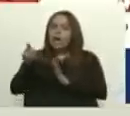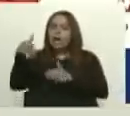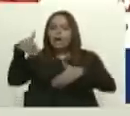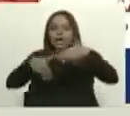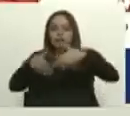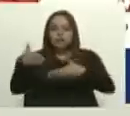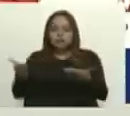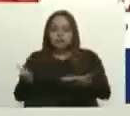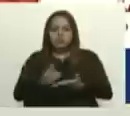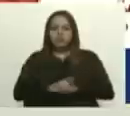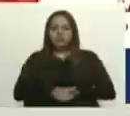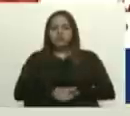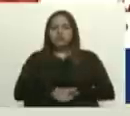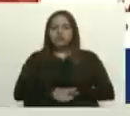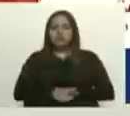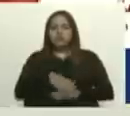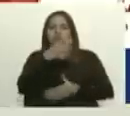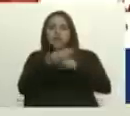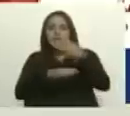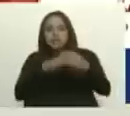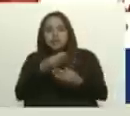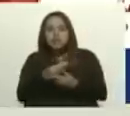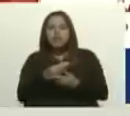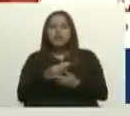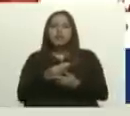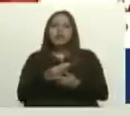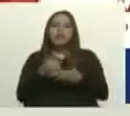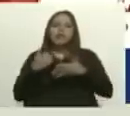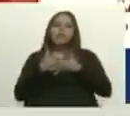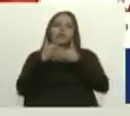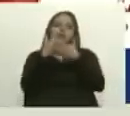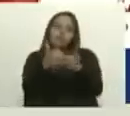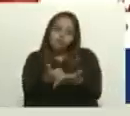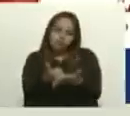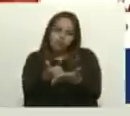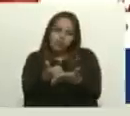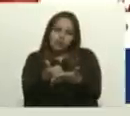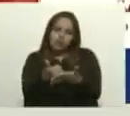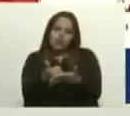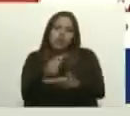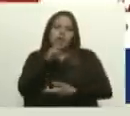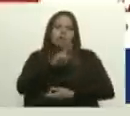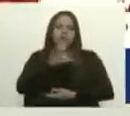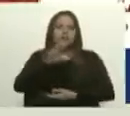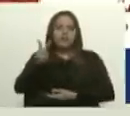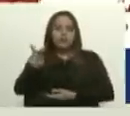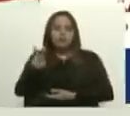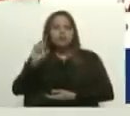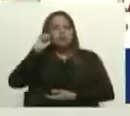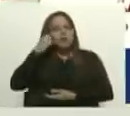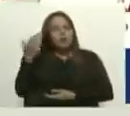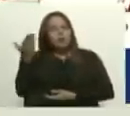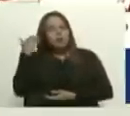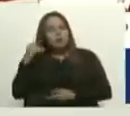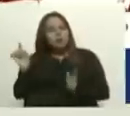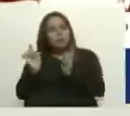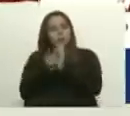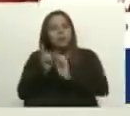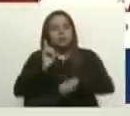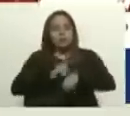elecciones le hicieron un flaco favor a la Universidad Central. Recuerda que hace poco